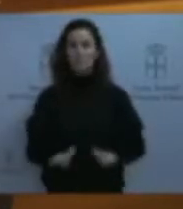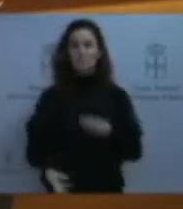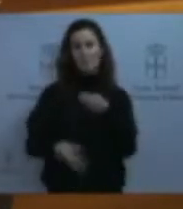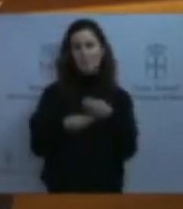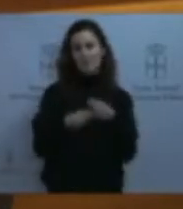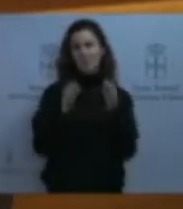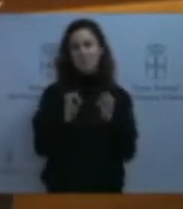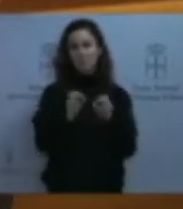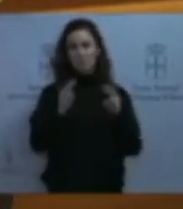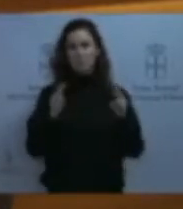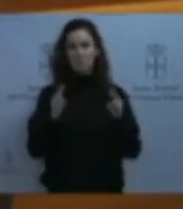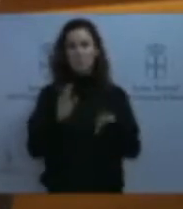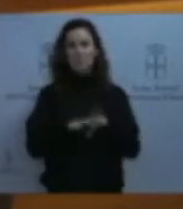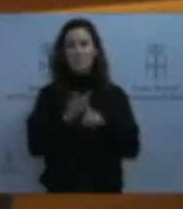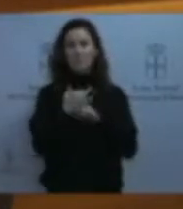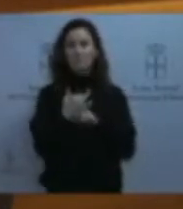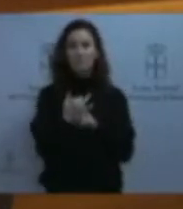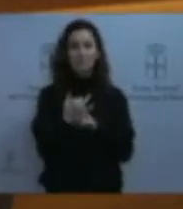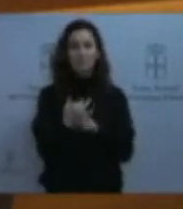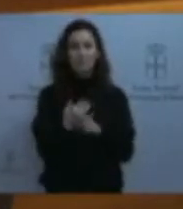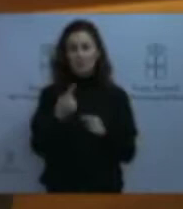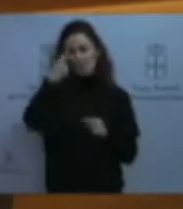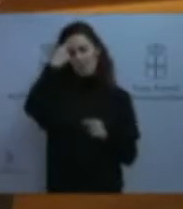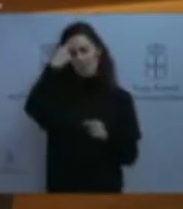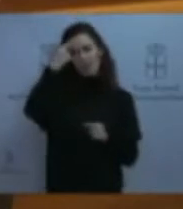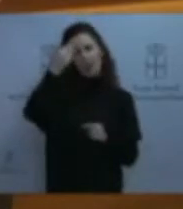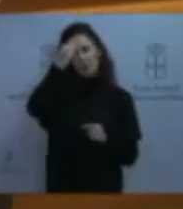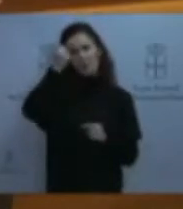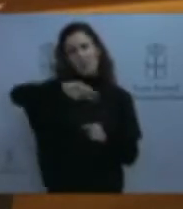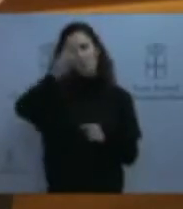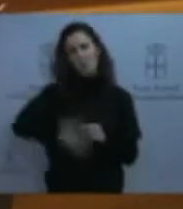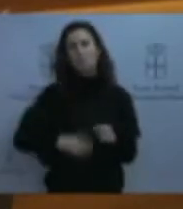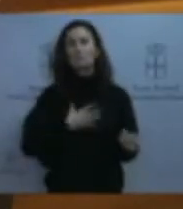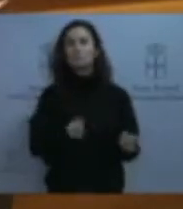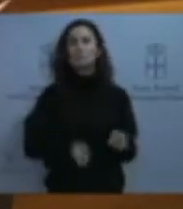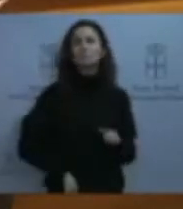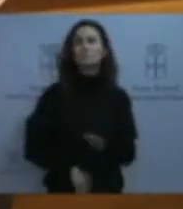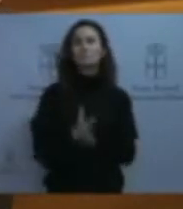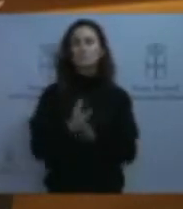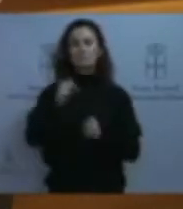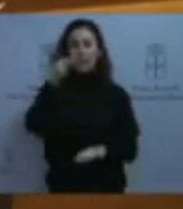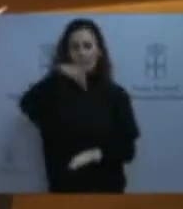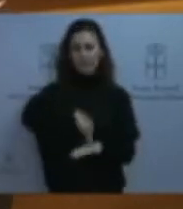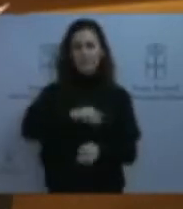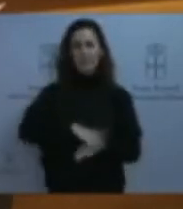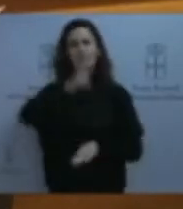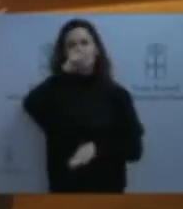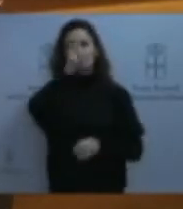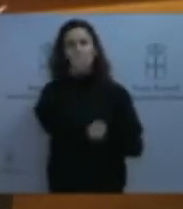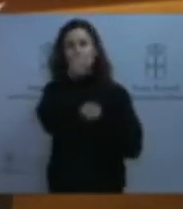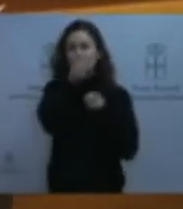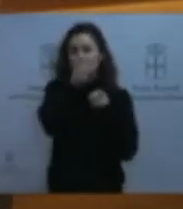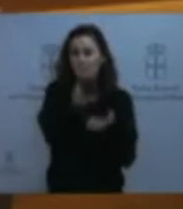esta situación, no la perdemos, ni la memoria ni la valentía. Estamos aquí para recordarles que